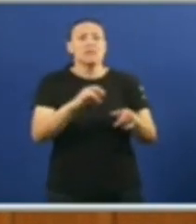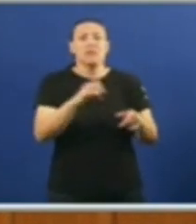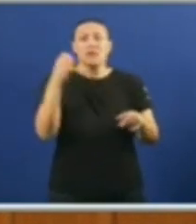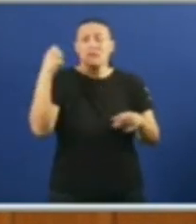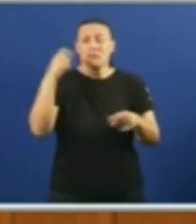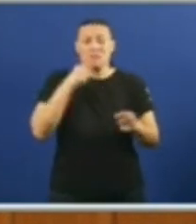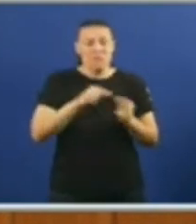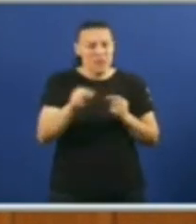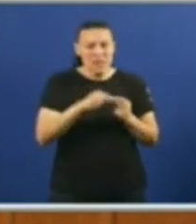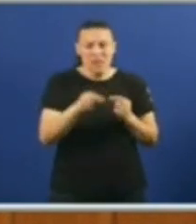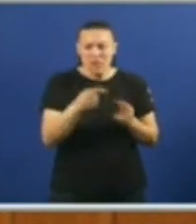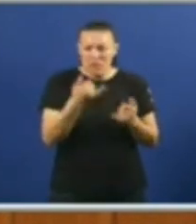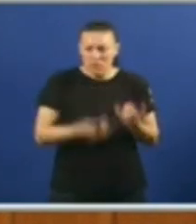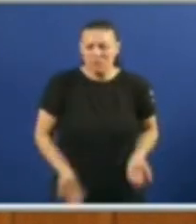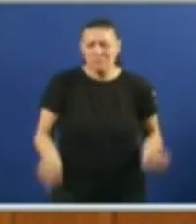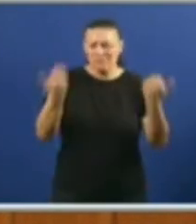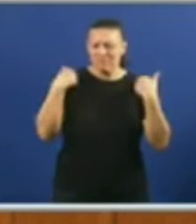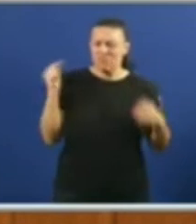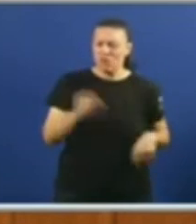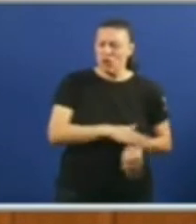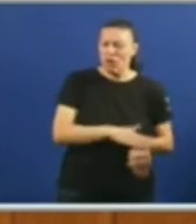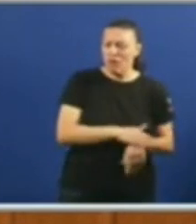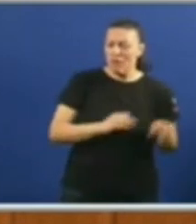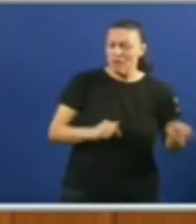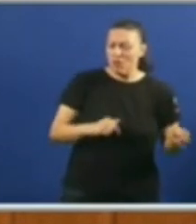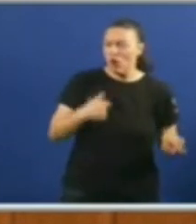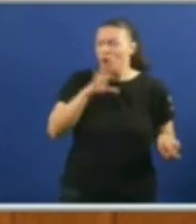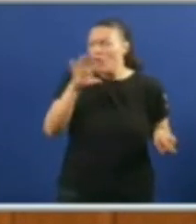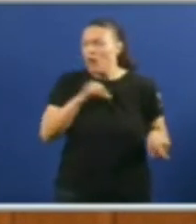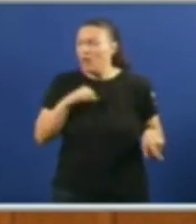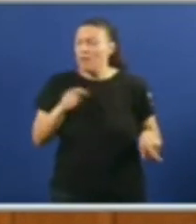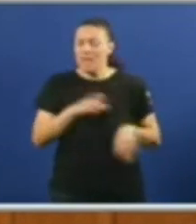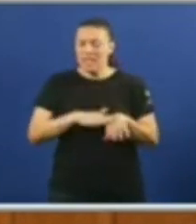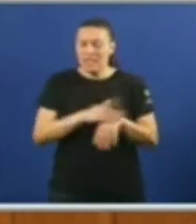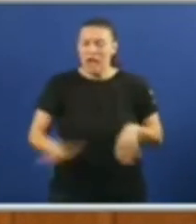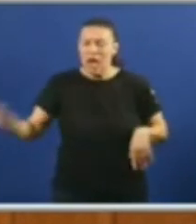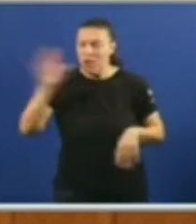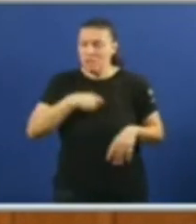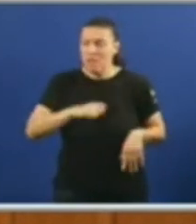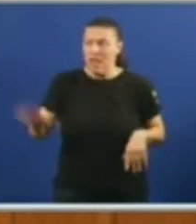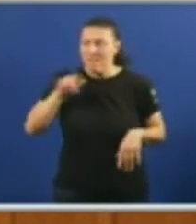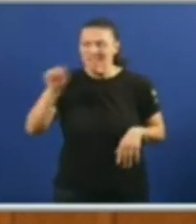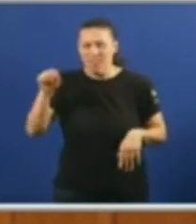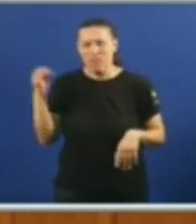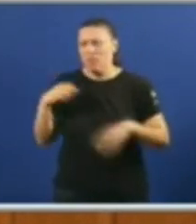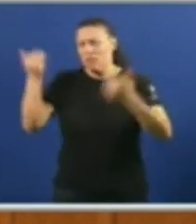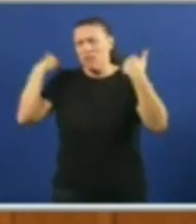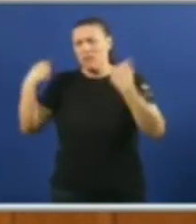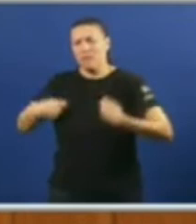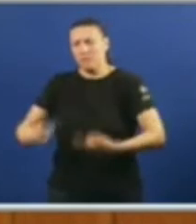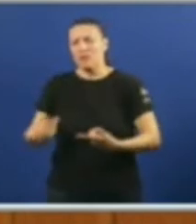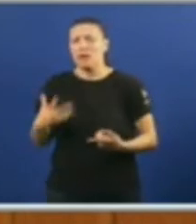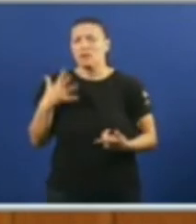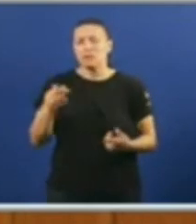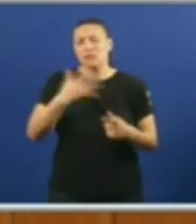desta medida ten que soportala o Estado e non as comunidades autónomas e, polo tanto, que vamos a unha regulación que é máis